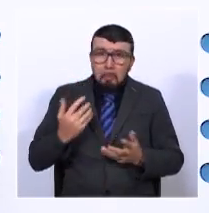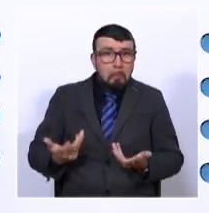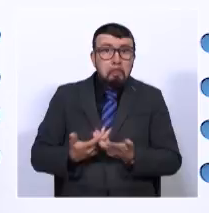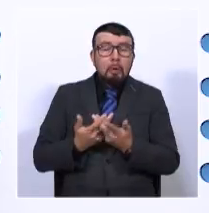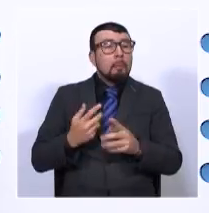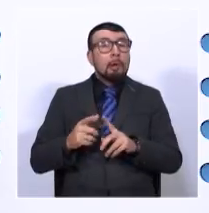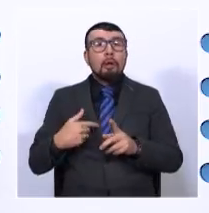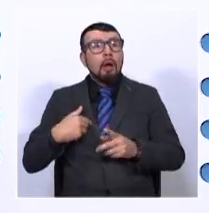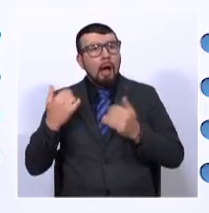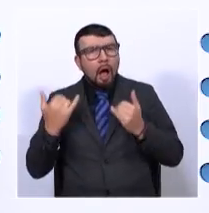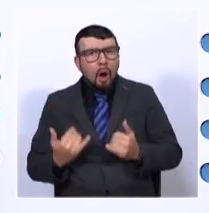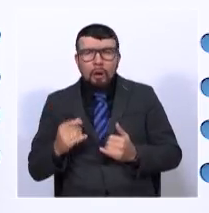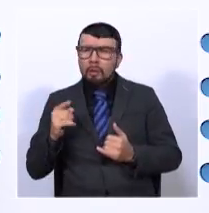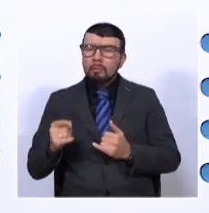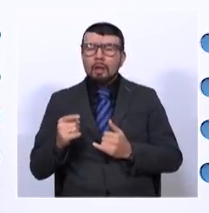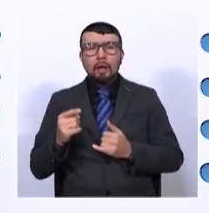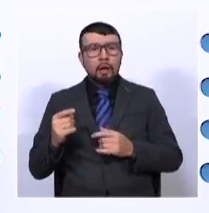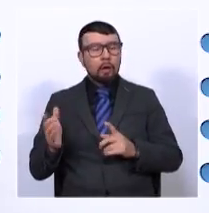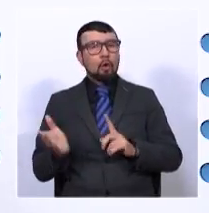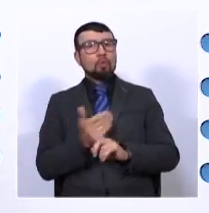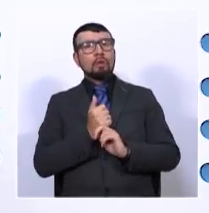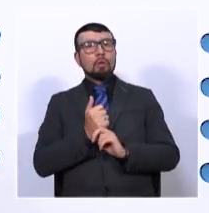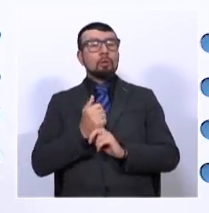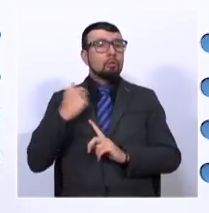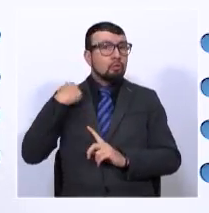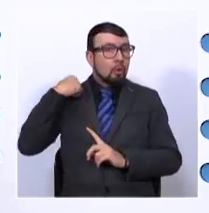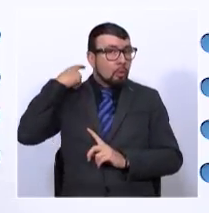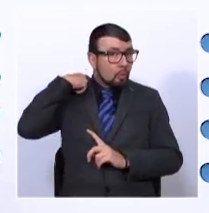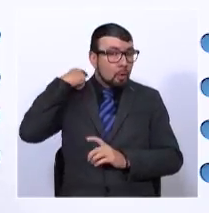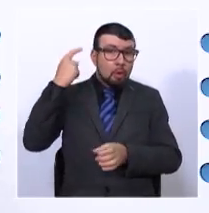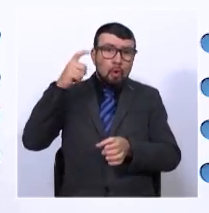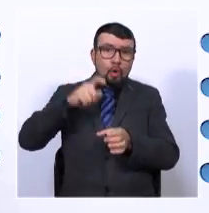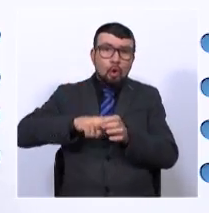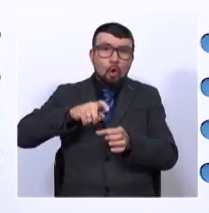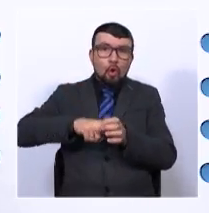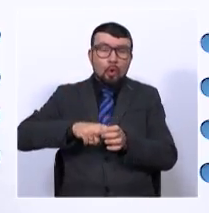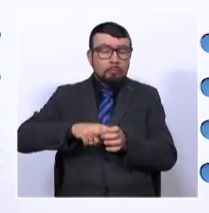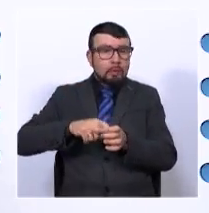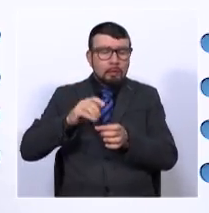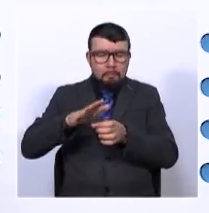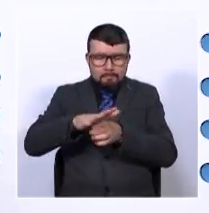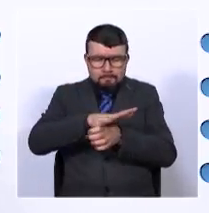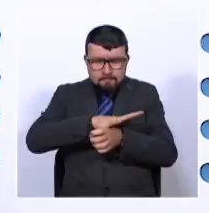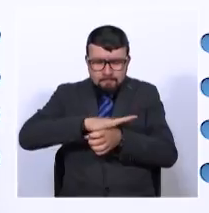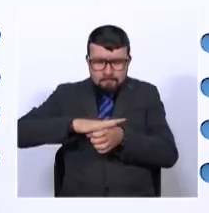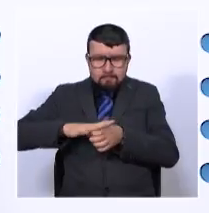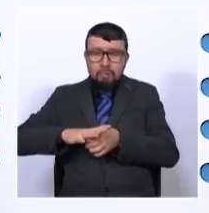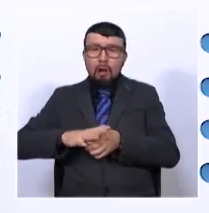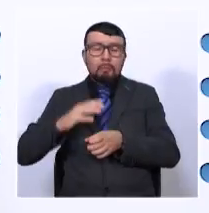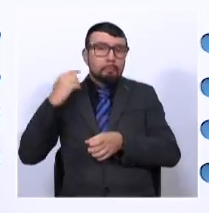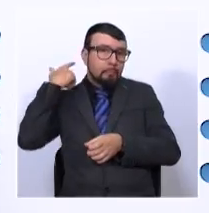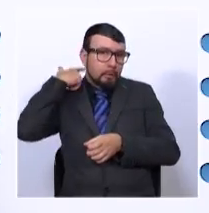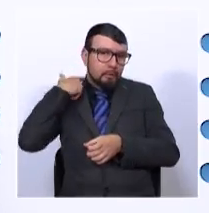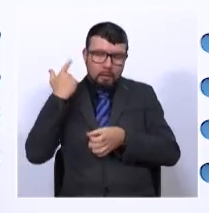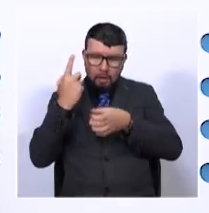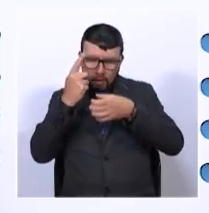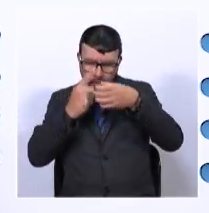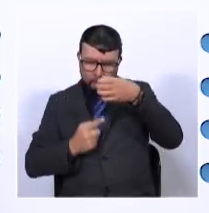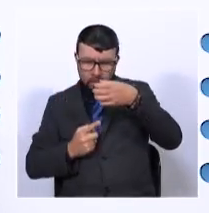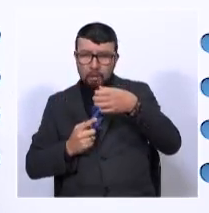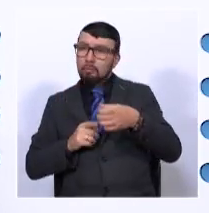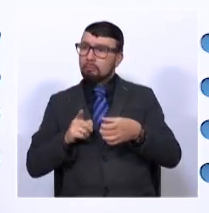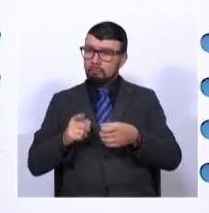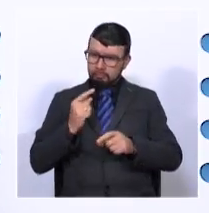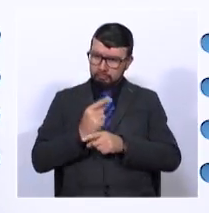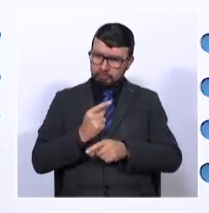ahora me encontraron la columna plana en la parte cervical. Mi pregunta es si eso me ha